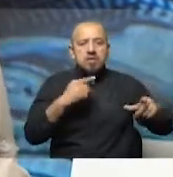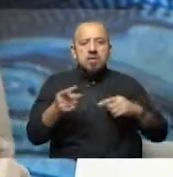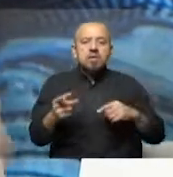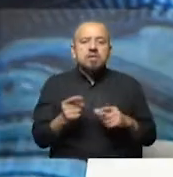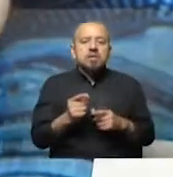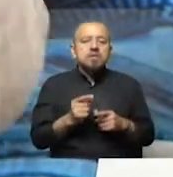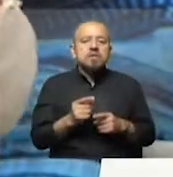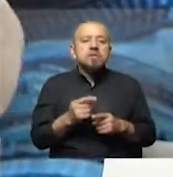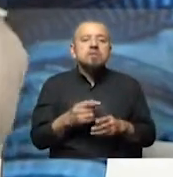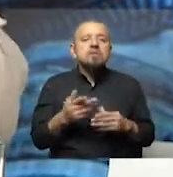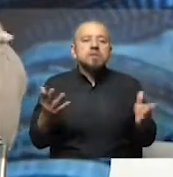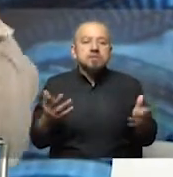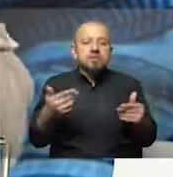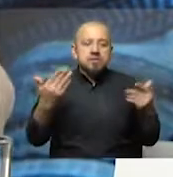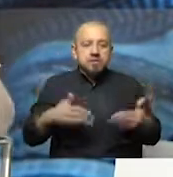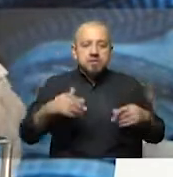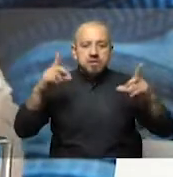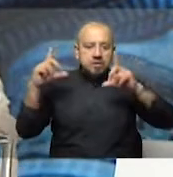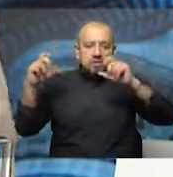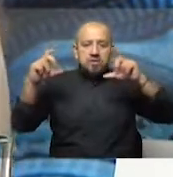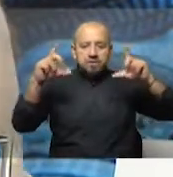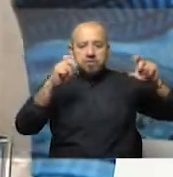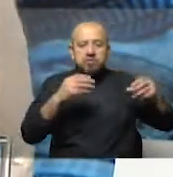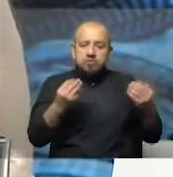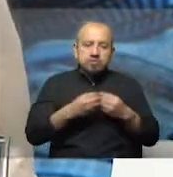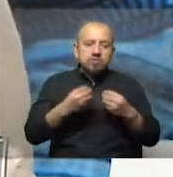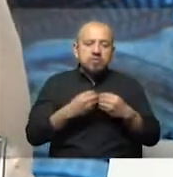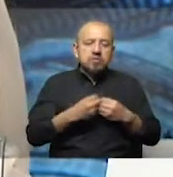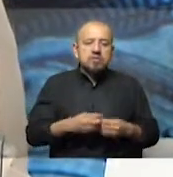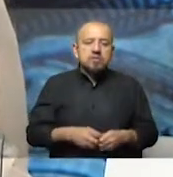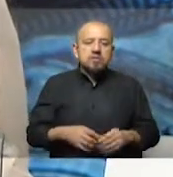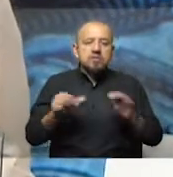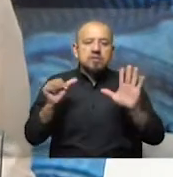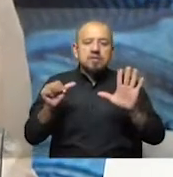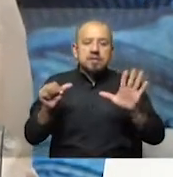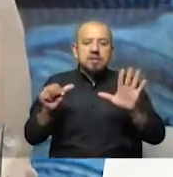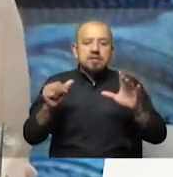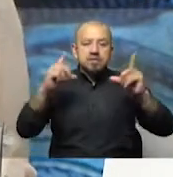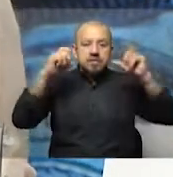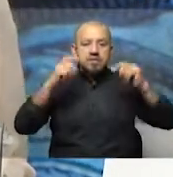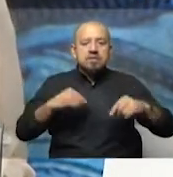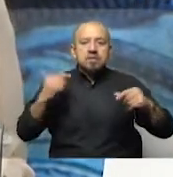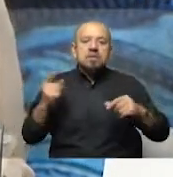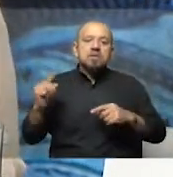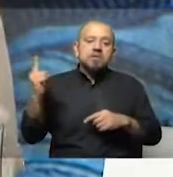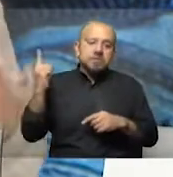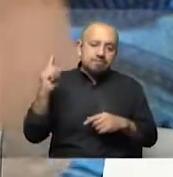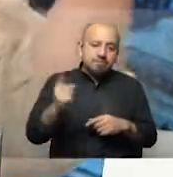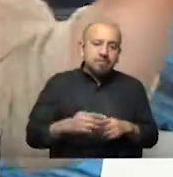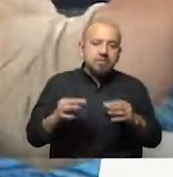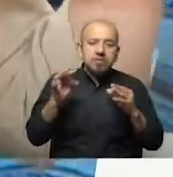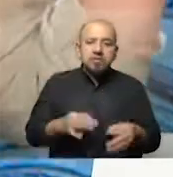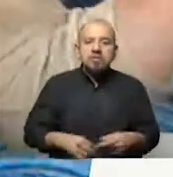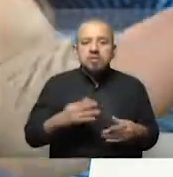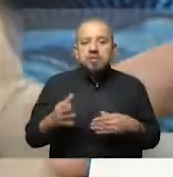digo Bueno una cosa que te saca fotos ahí muchas está seis le puedo sacar porque mi madre llegó y empezó a hacer una visita guiada cuando